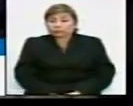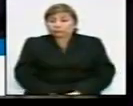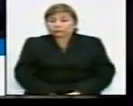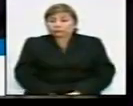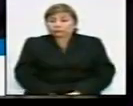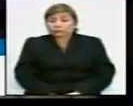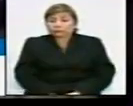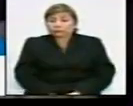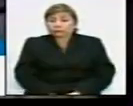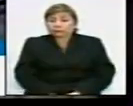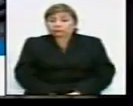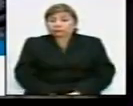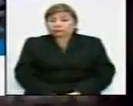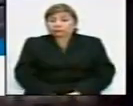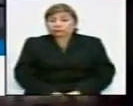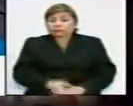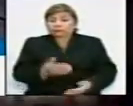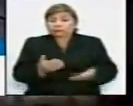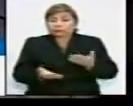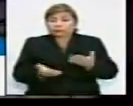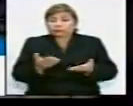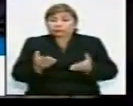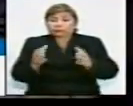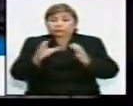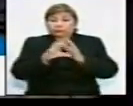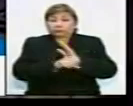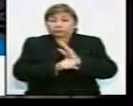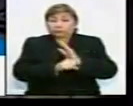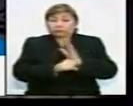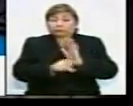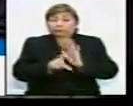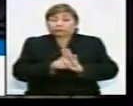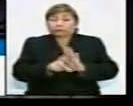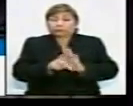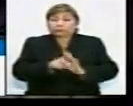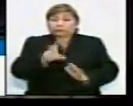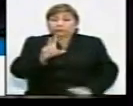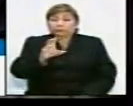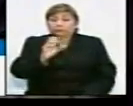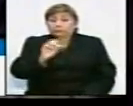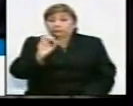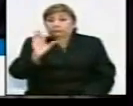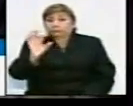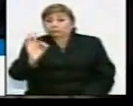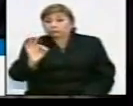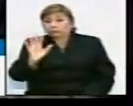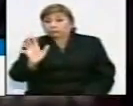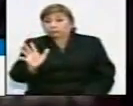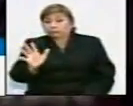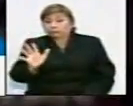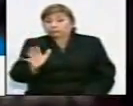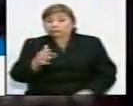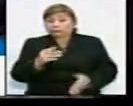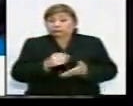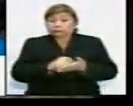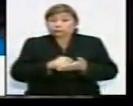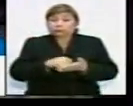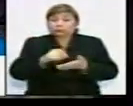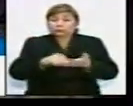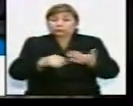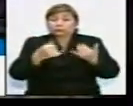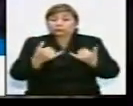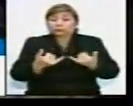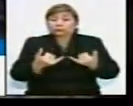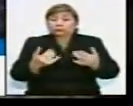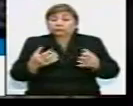RENIEC las verificaba. Al haberse suprimido en la ley 3995 la verificación de firmas, actualmente